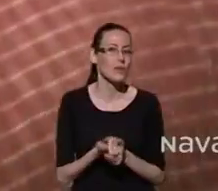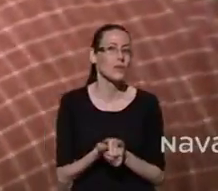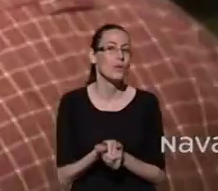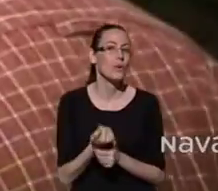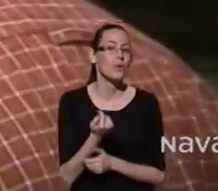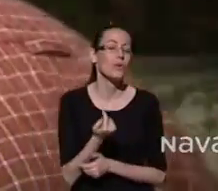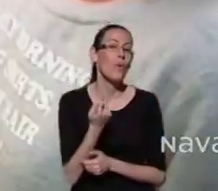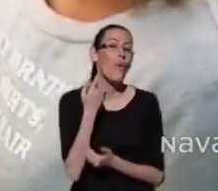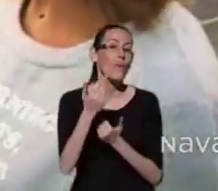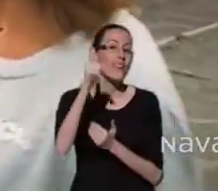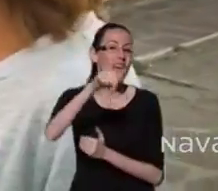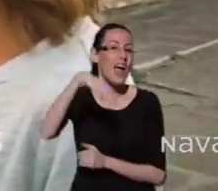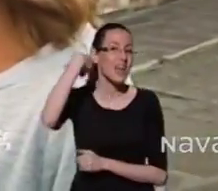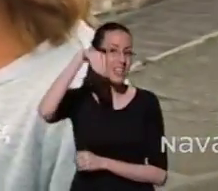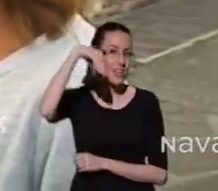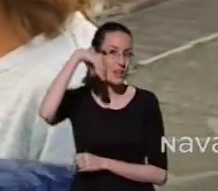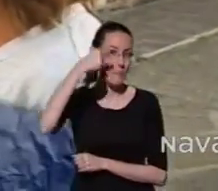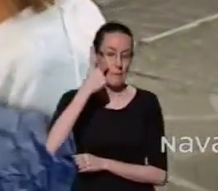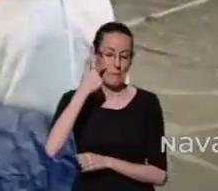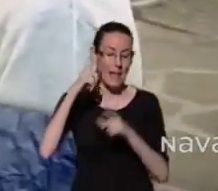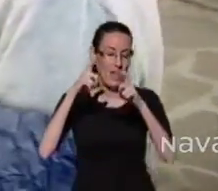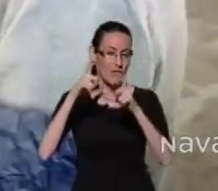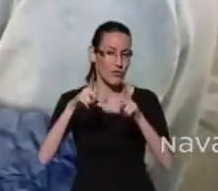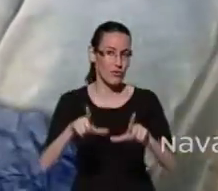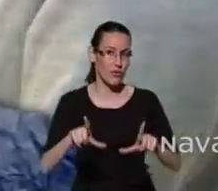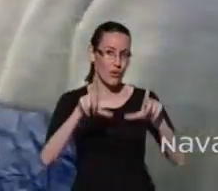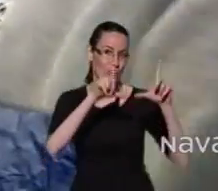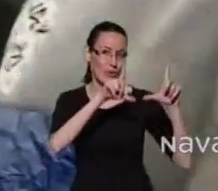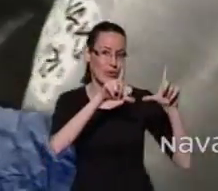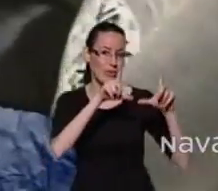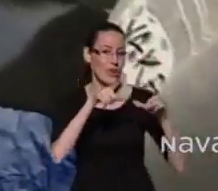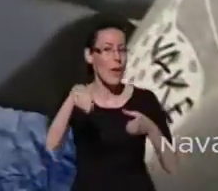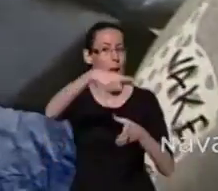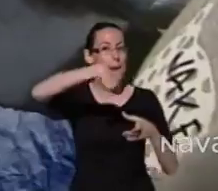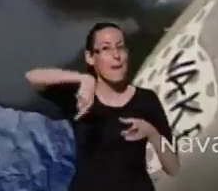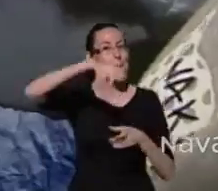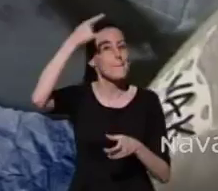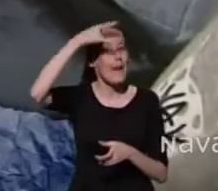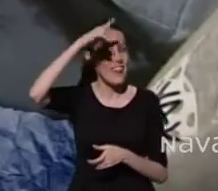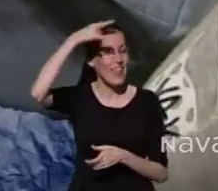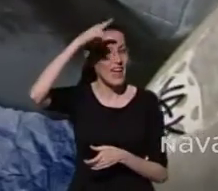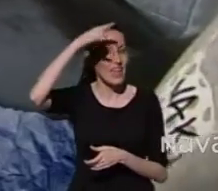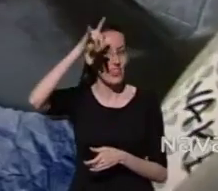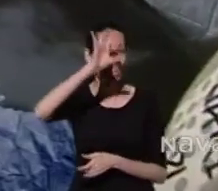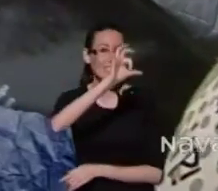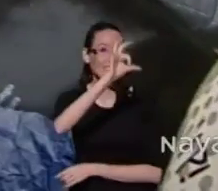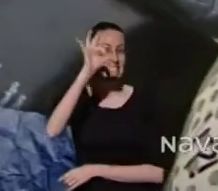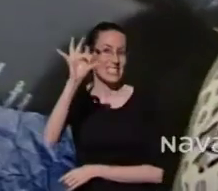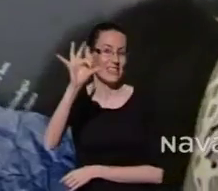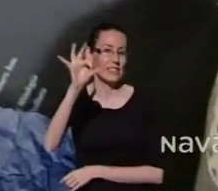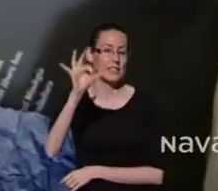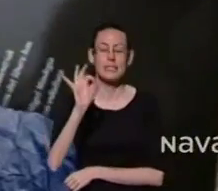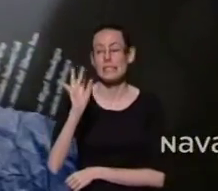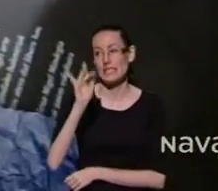con Lucía. 18. Estamos viendo la sí. fotografía en la Plaza de Toros, de San Sebastián, sí. Ahora está derrumbada, pero